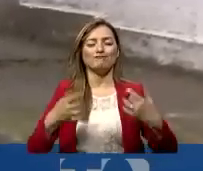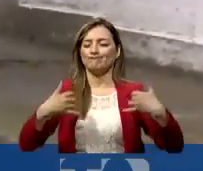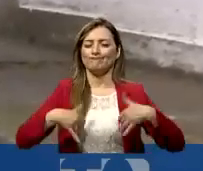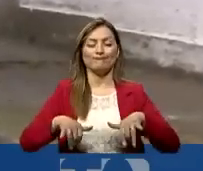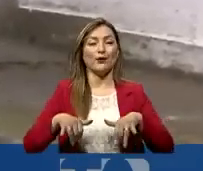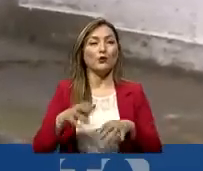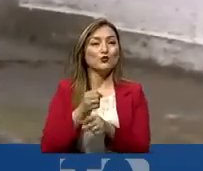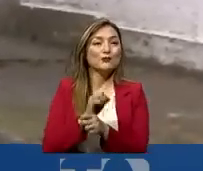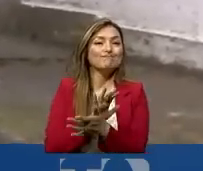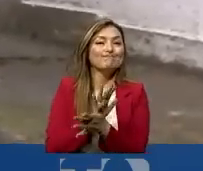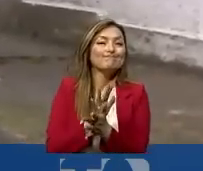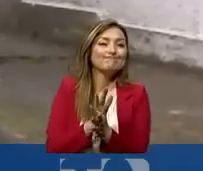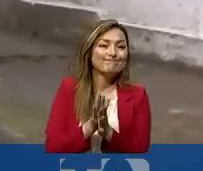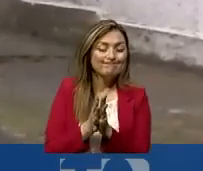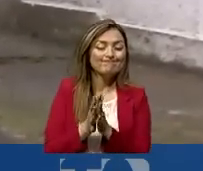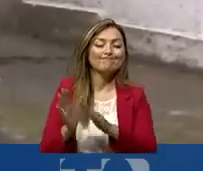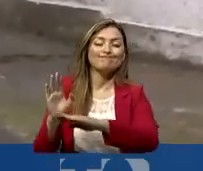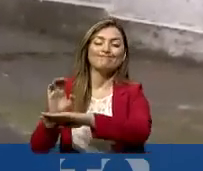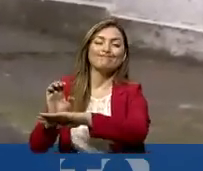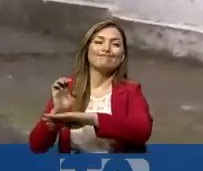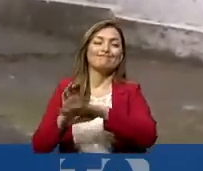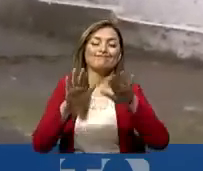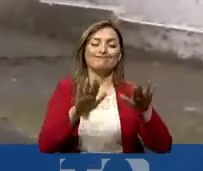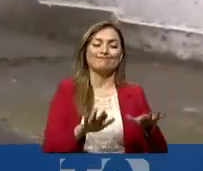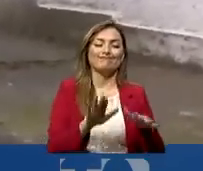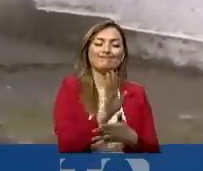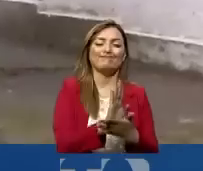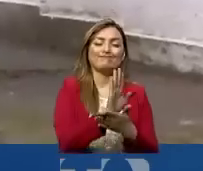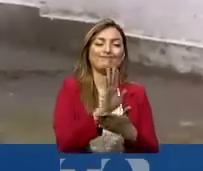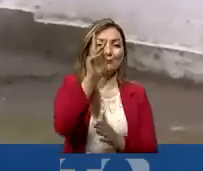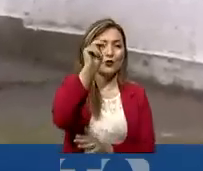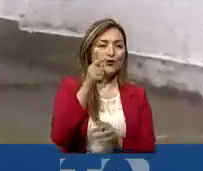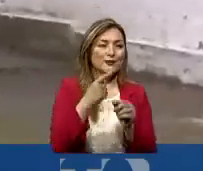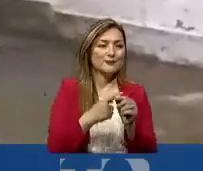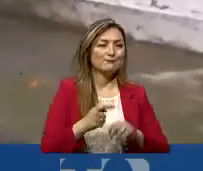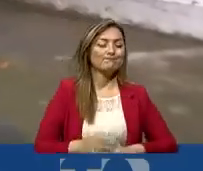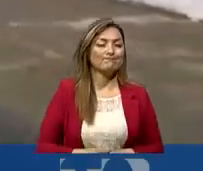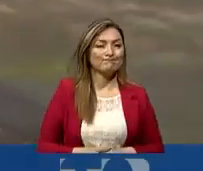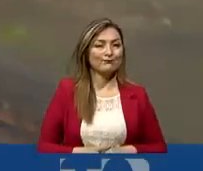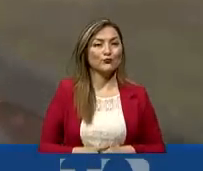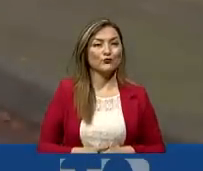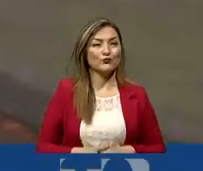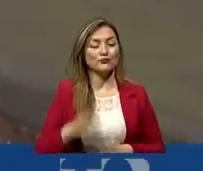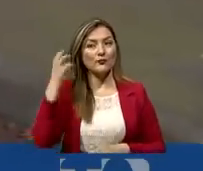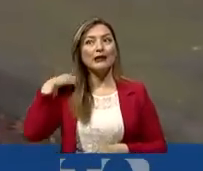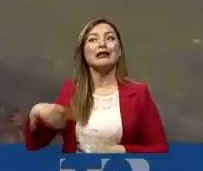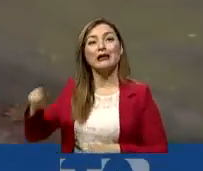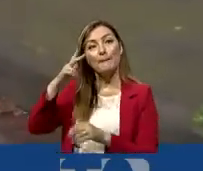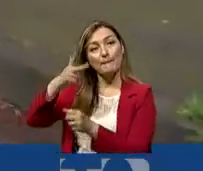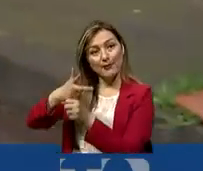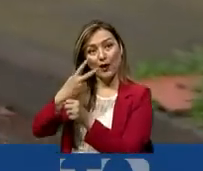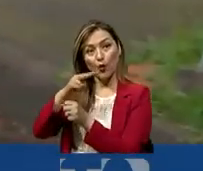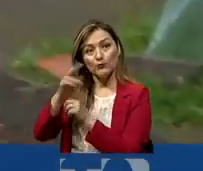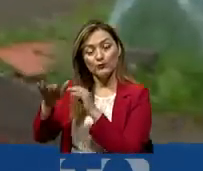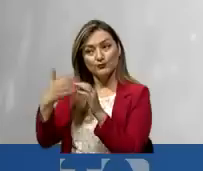la inseguridad que está viviendo el país y acá también en el Pinar Alto, que no es la excepción. Yo quiero que veamos un video que nos han